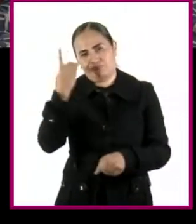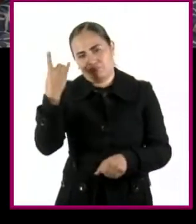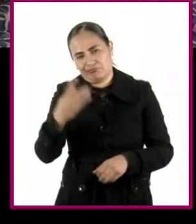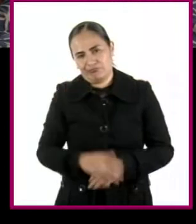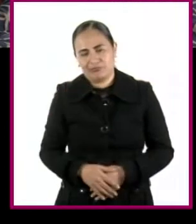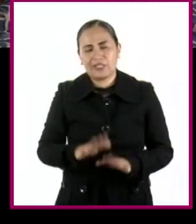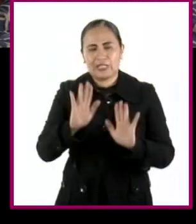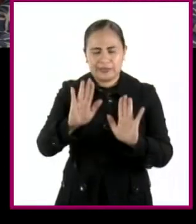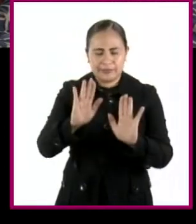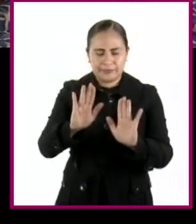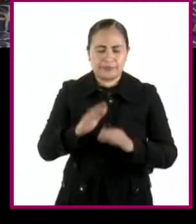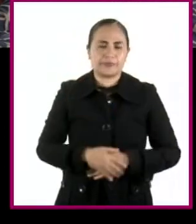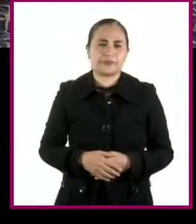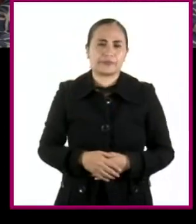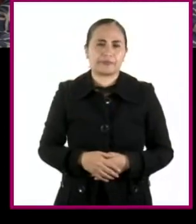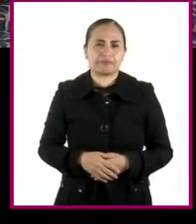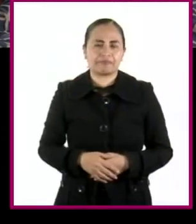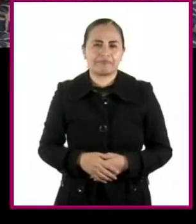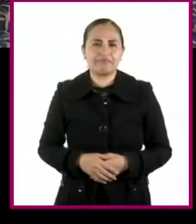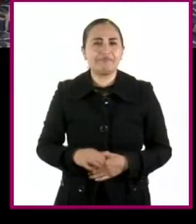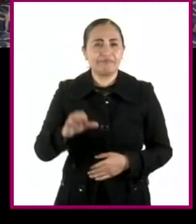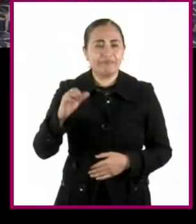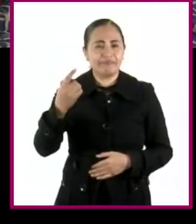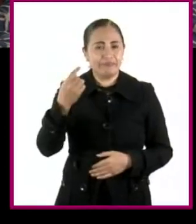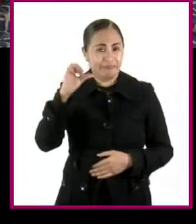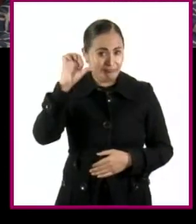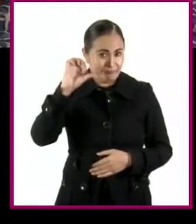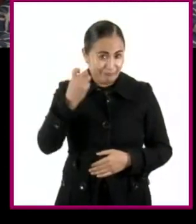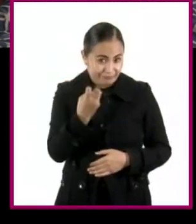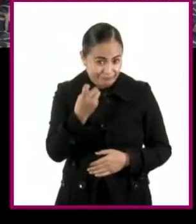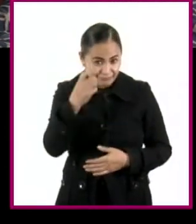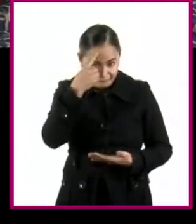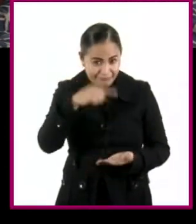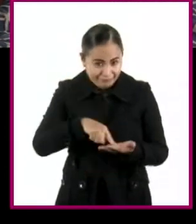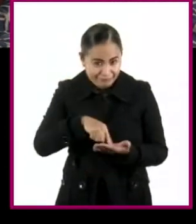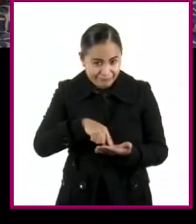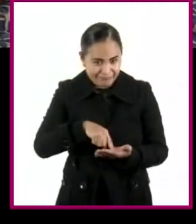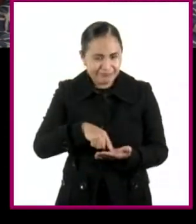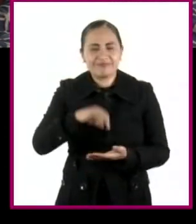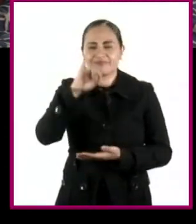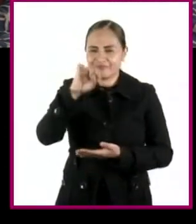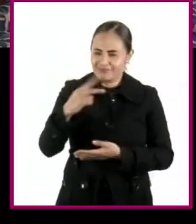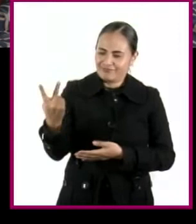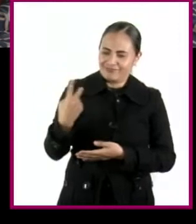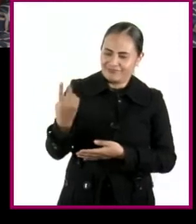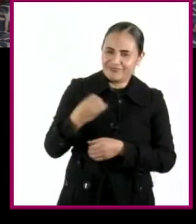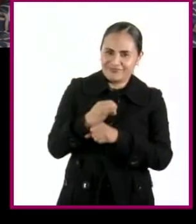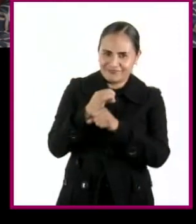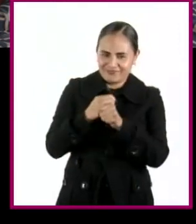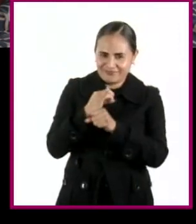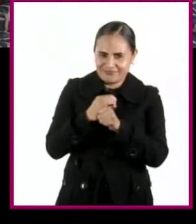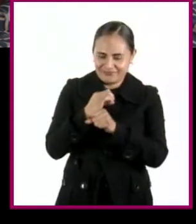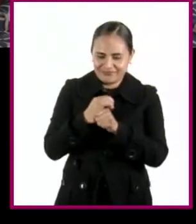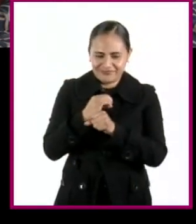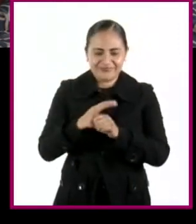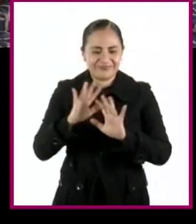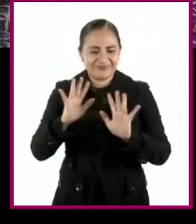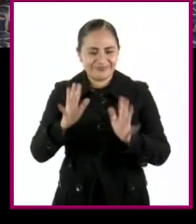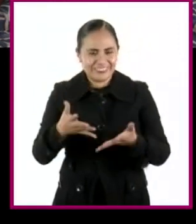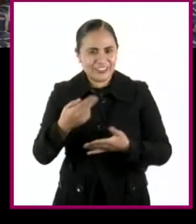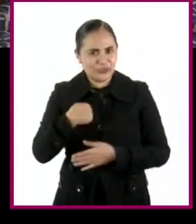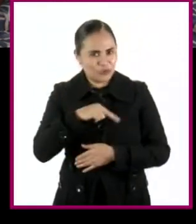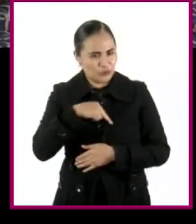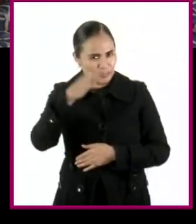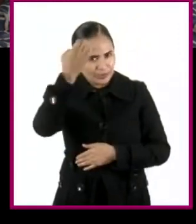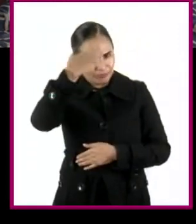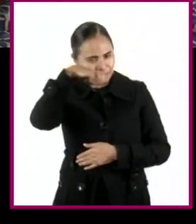Ya. Entonces, ¿es lo que creo? Así es, hay que investigar. Ya nos estamos volviendo en los catadores de